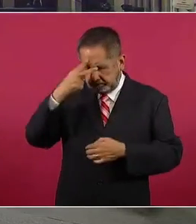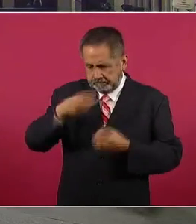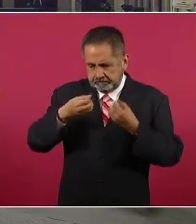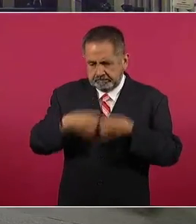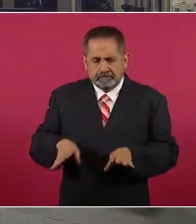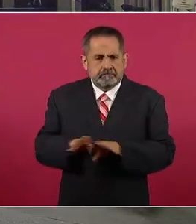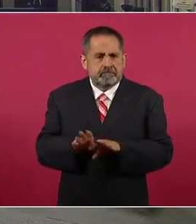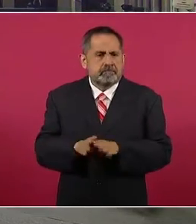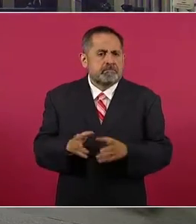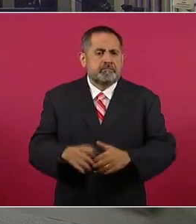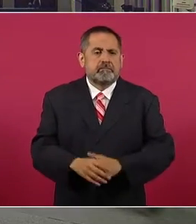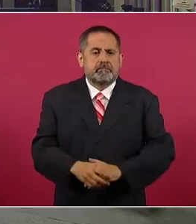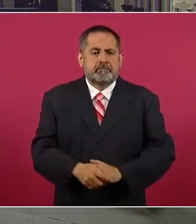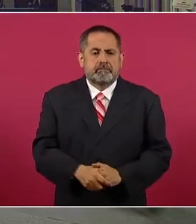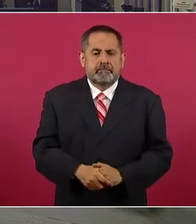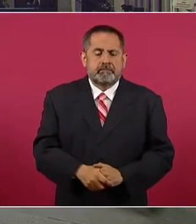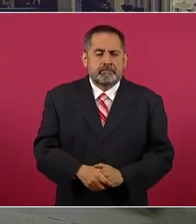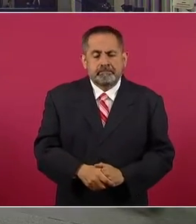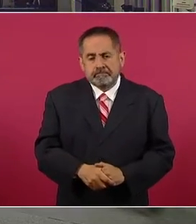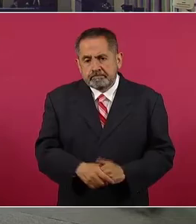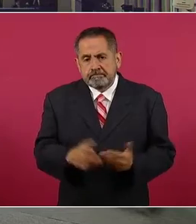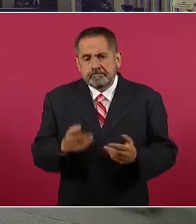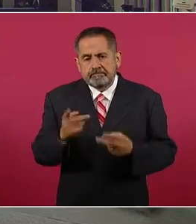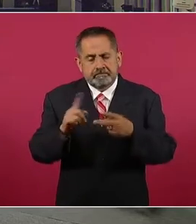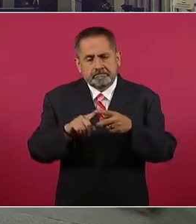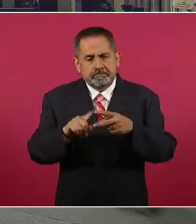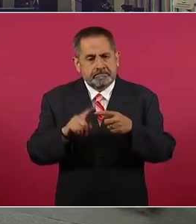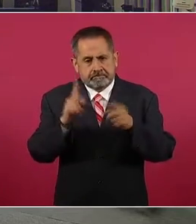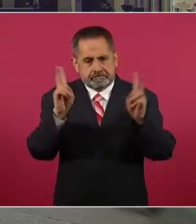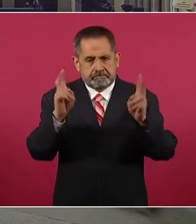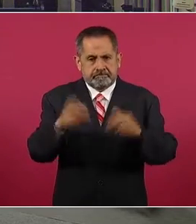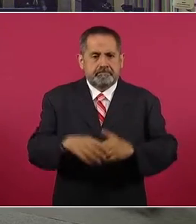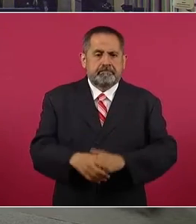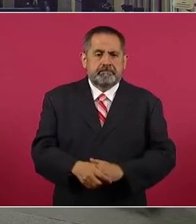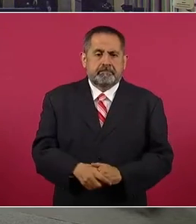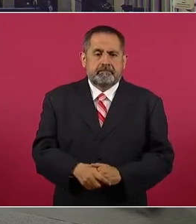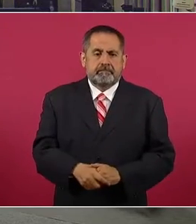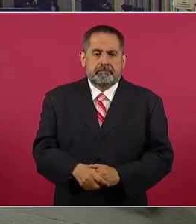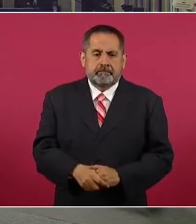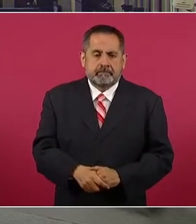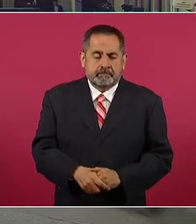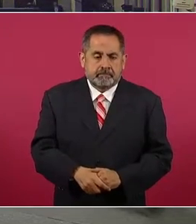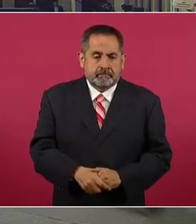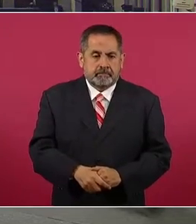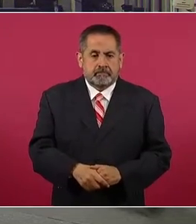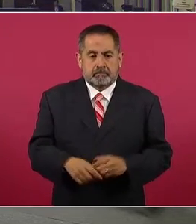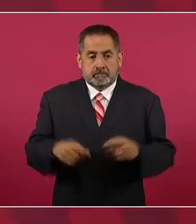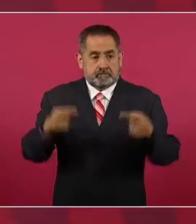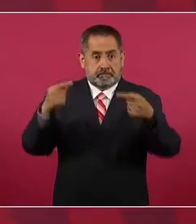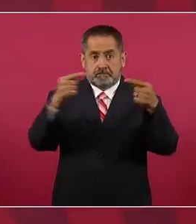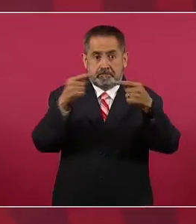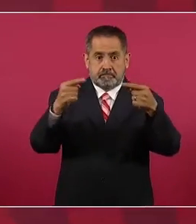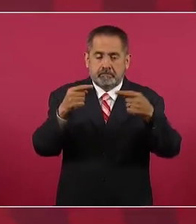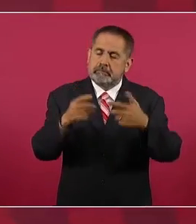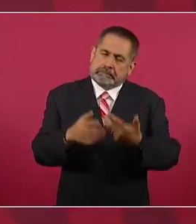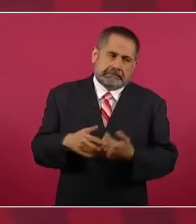nos afectaría? Preguntarle ese primer tema, presidente. Pues sobre lo último, sí nos